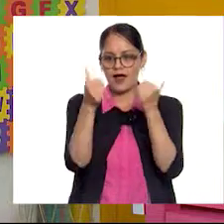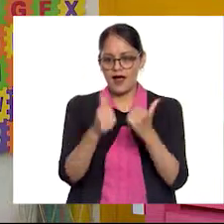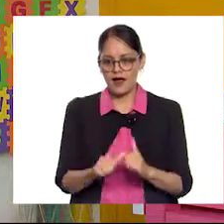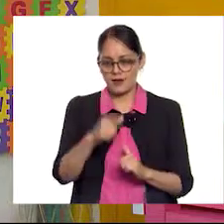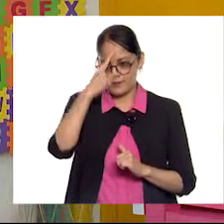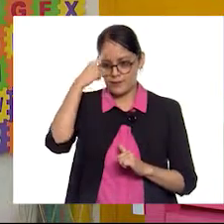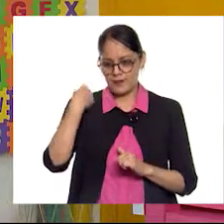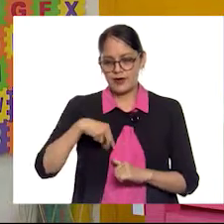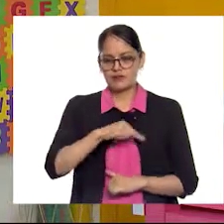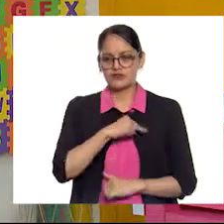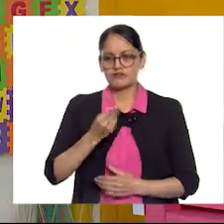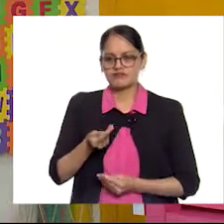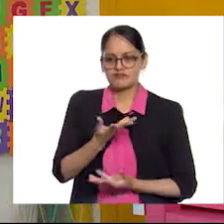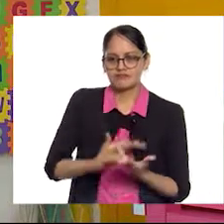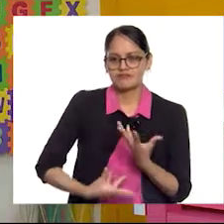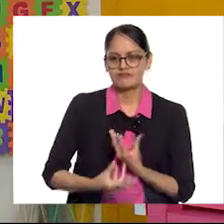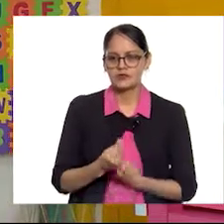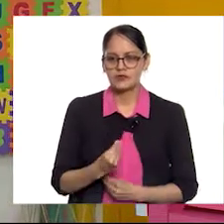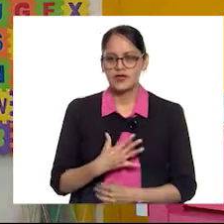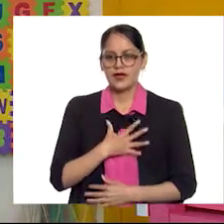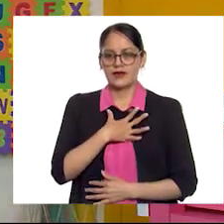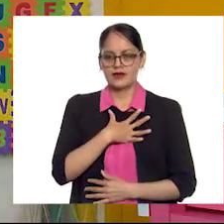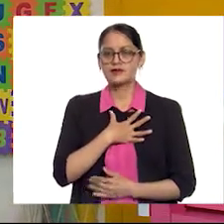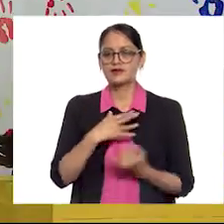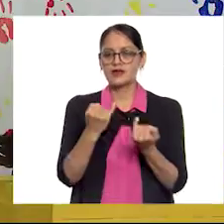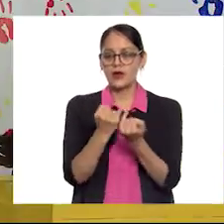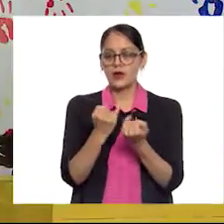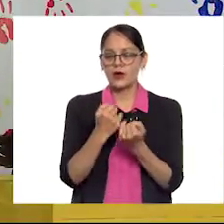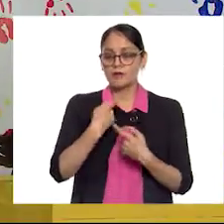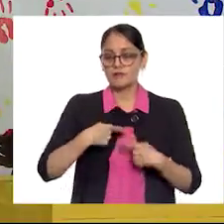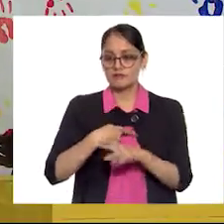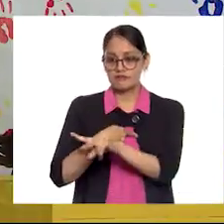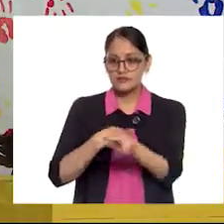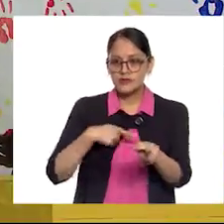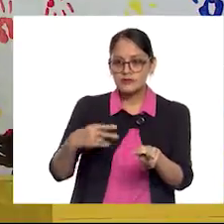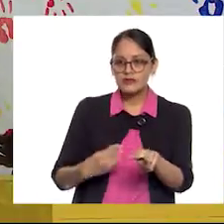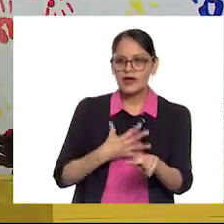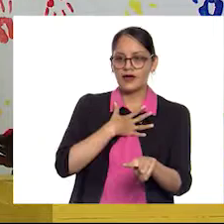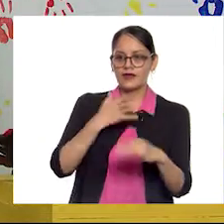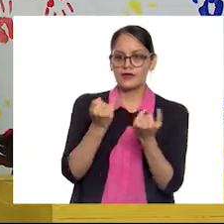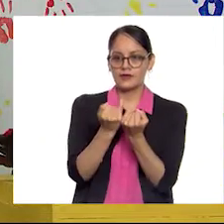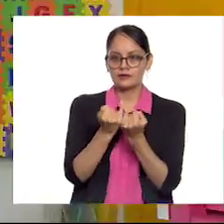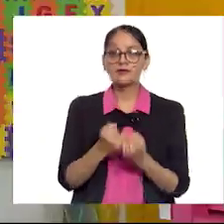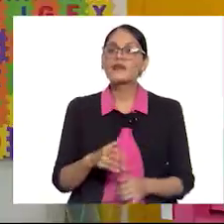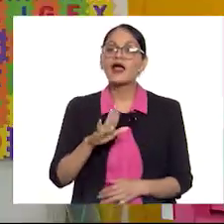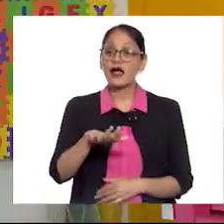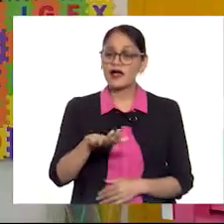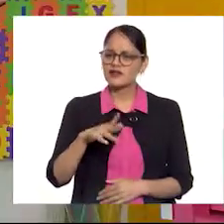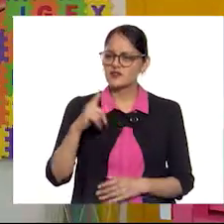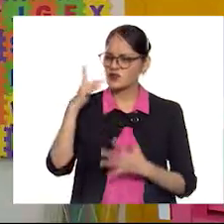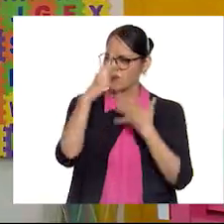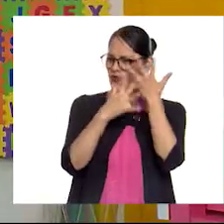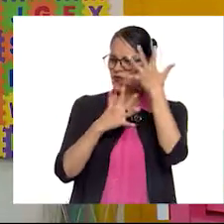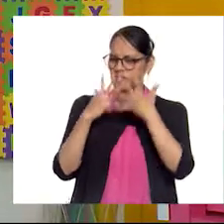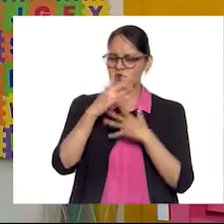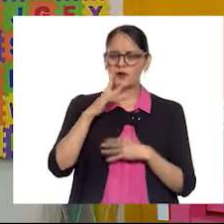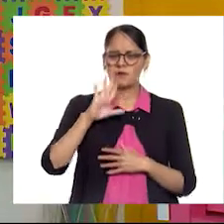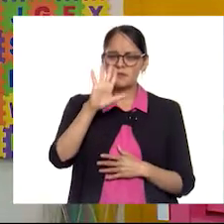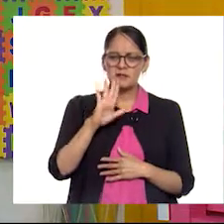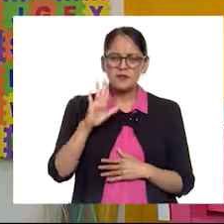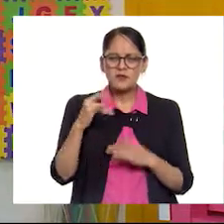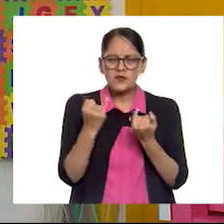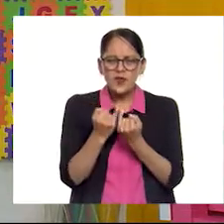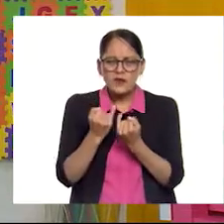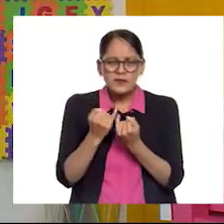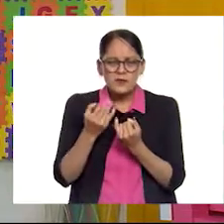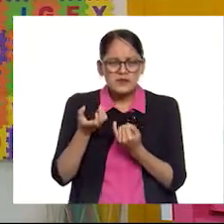proyectar alguna de estas sensaciones hacia nuestro público. Ay, sigo confundido. Me suena que es como si fuera